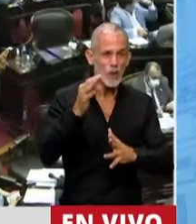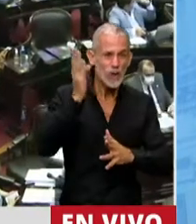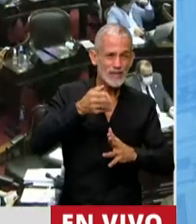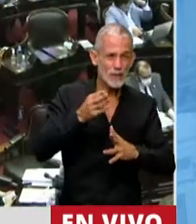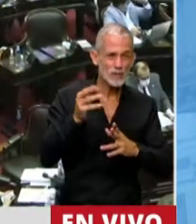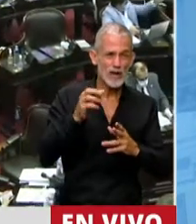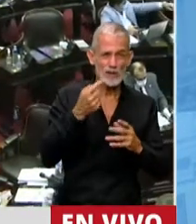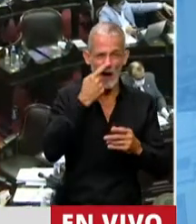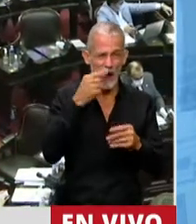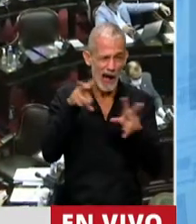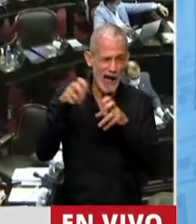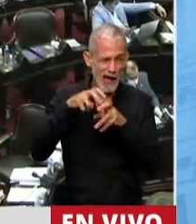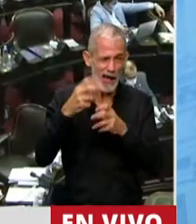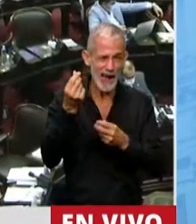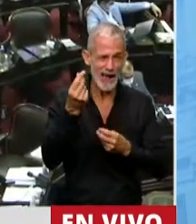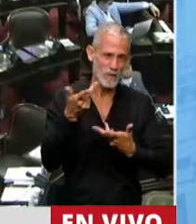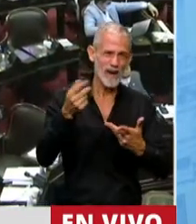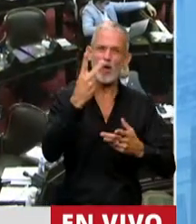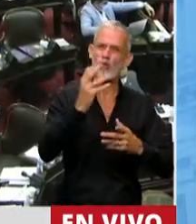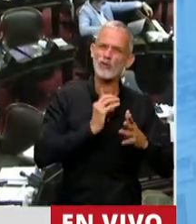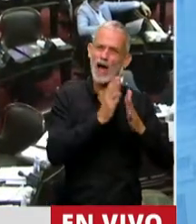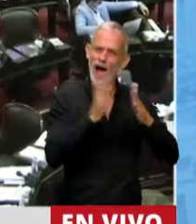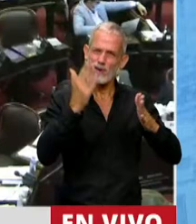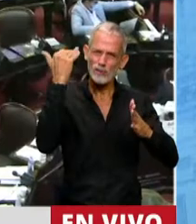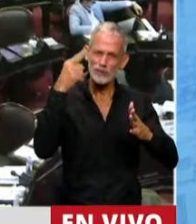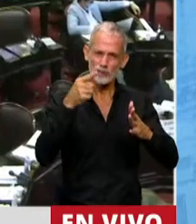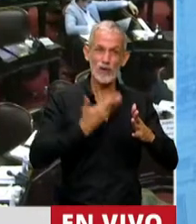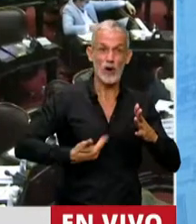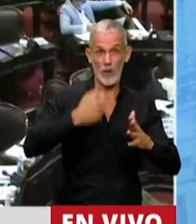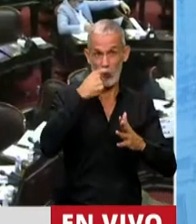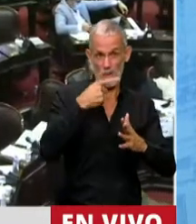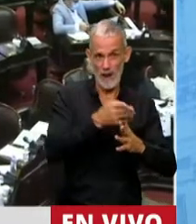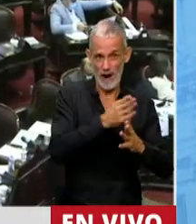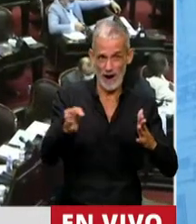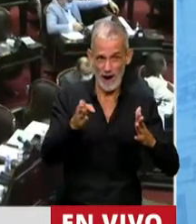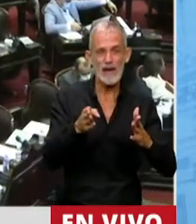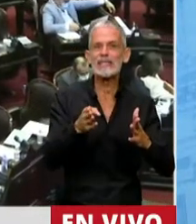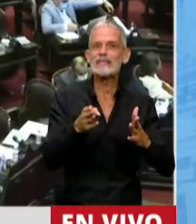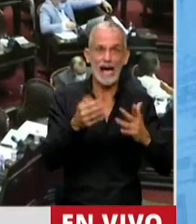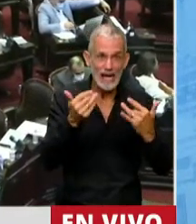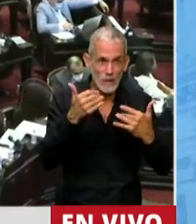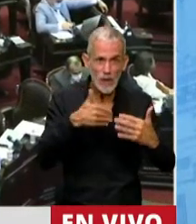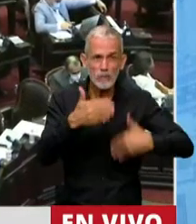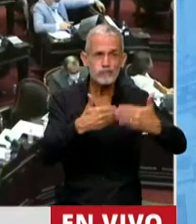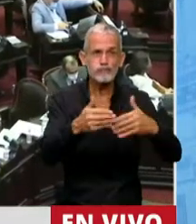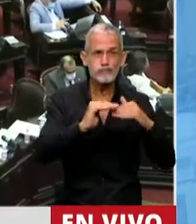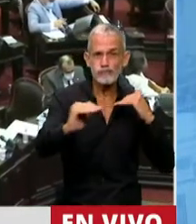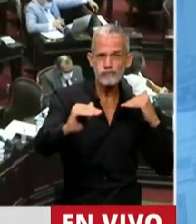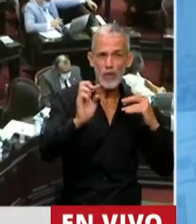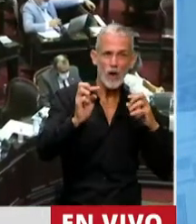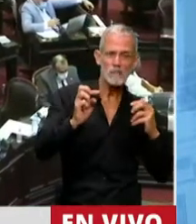voracidad, como el que vimos en la Argentina en esos dos primeros años del gobierno anterior, no hay posibilidad de